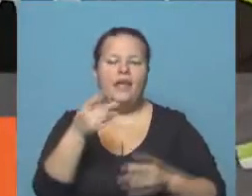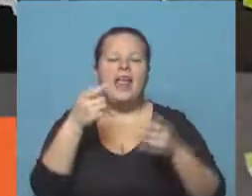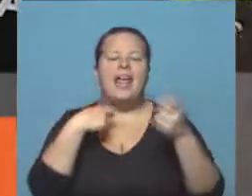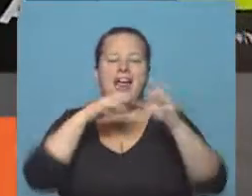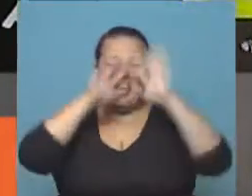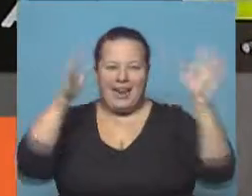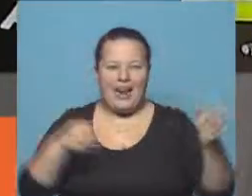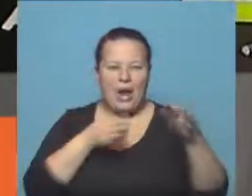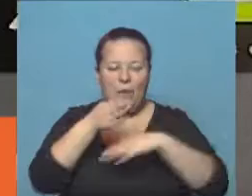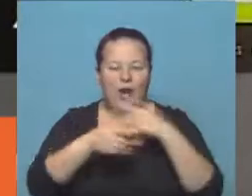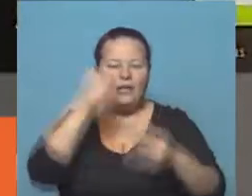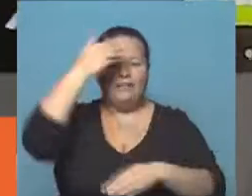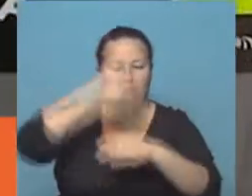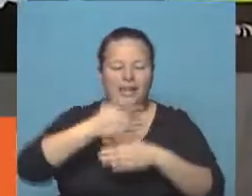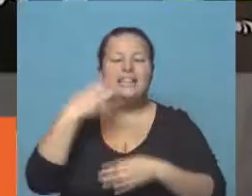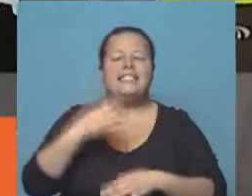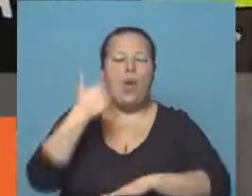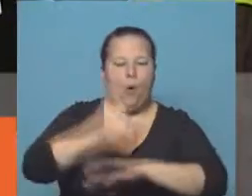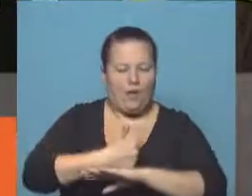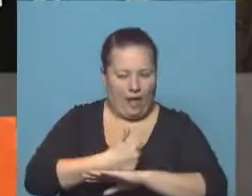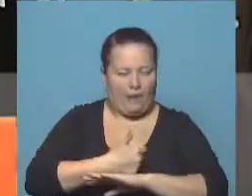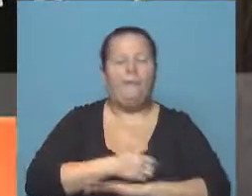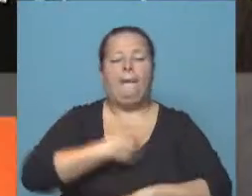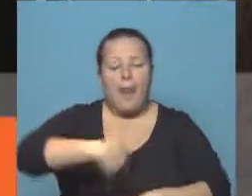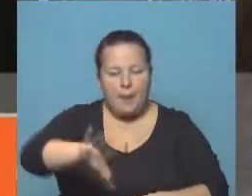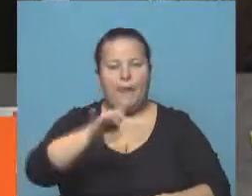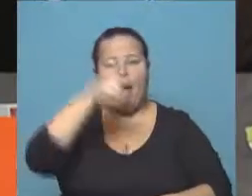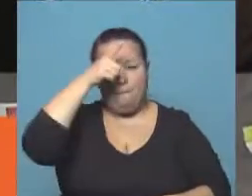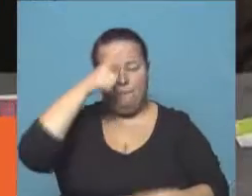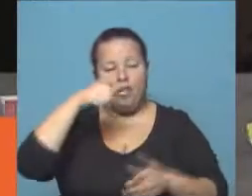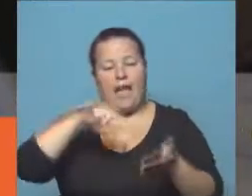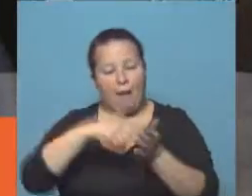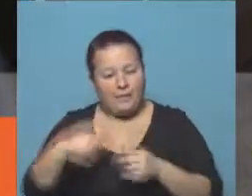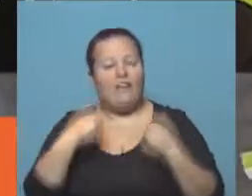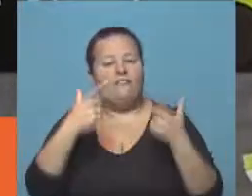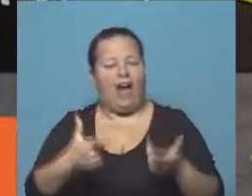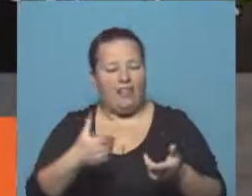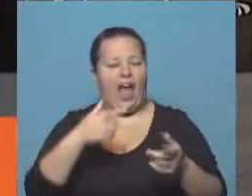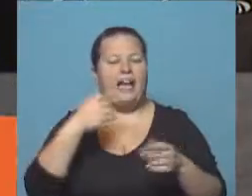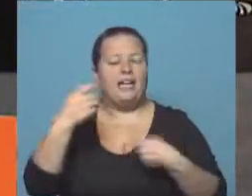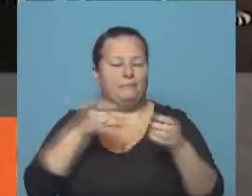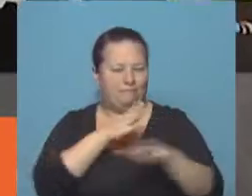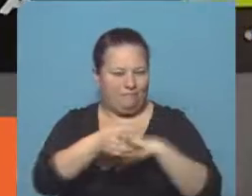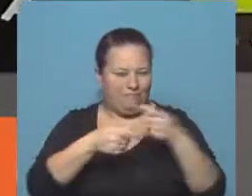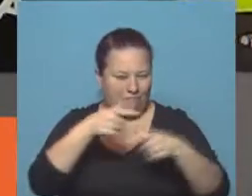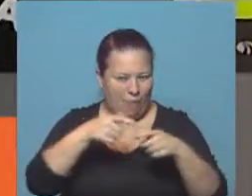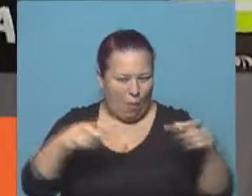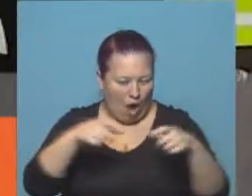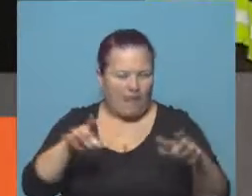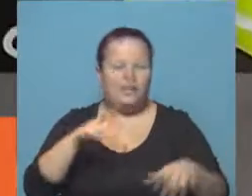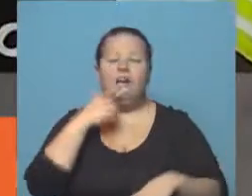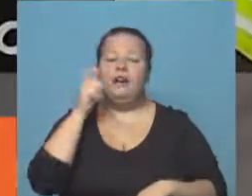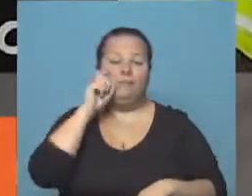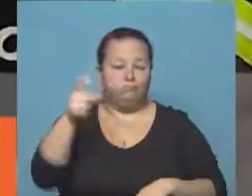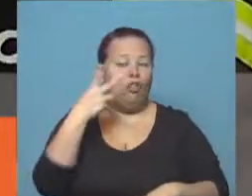boleterías y que pongan seguridad. Bueno, iban a poner metropolitana y iban a blindar la boletería. Como no cumplieron esa acta